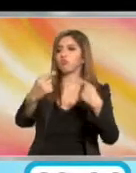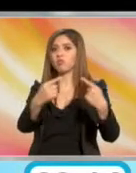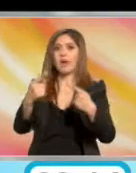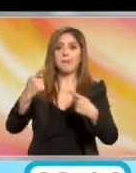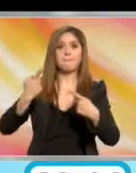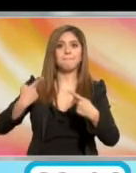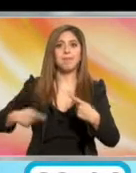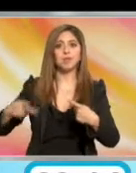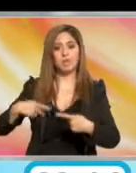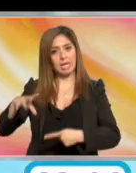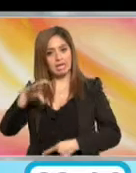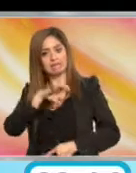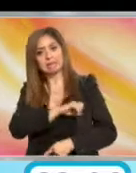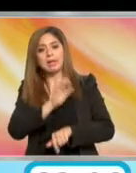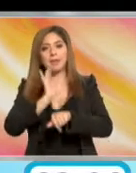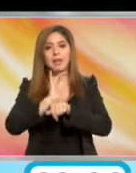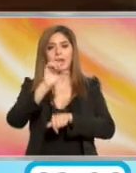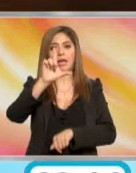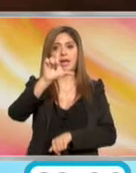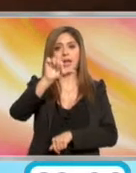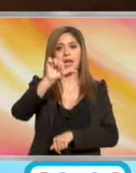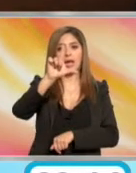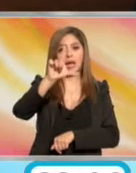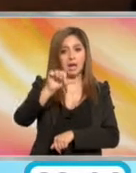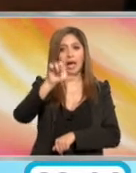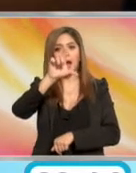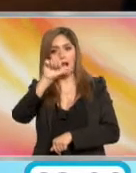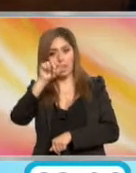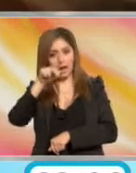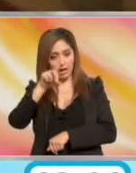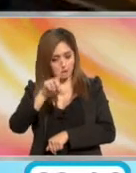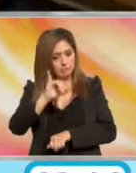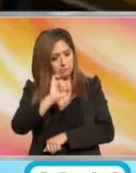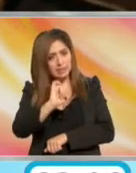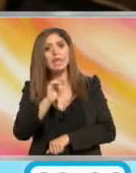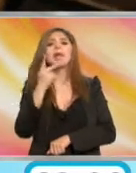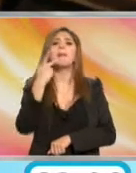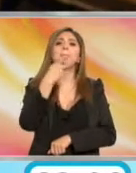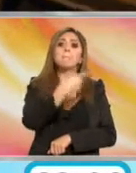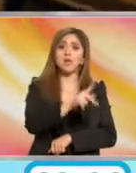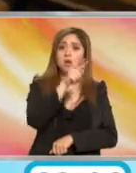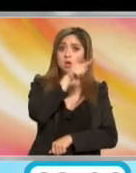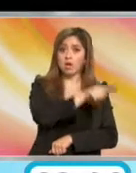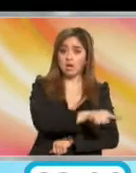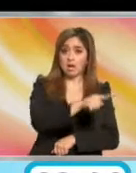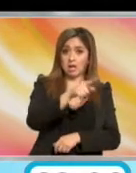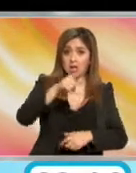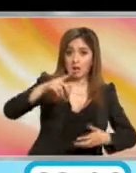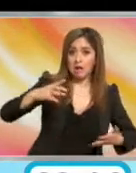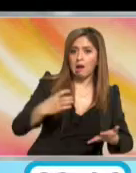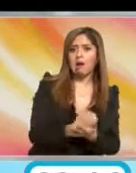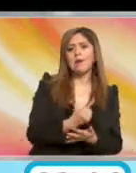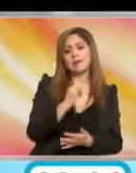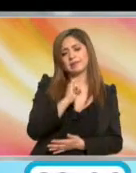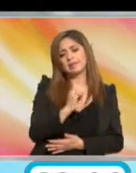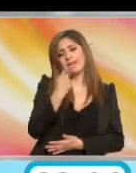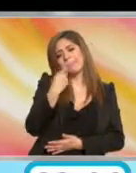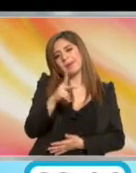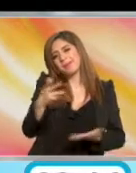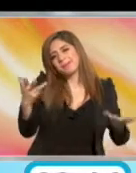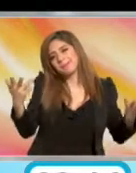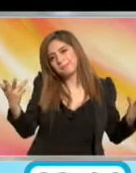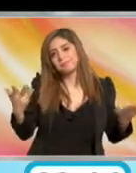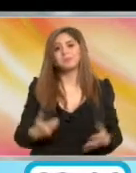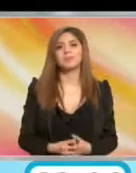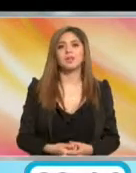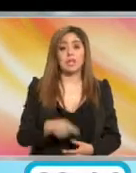da favorito como La La Land. Claro, no, y tú. La La Land tiene sus ventajas, no como para ganar apuestas, pero tiene sus ventajas. Sí.